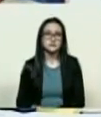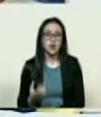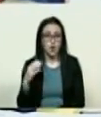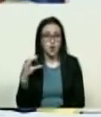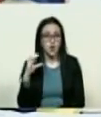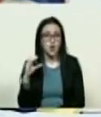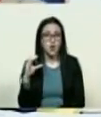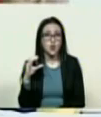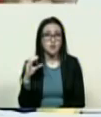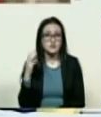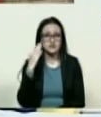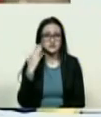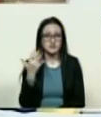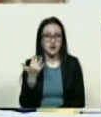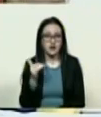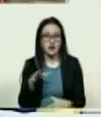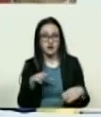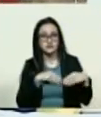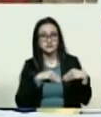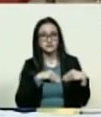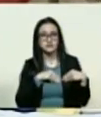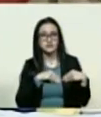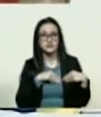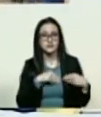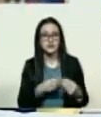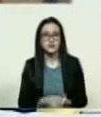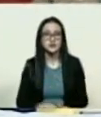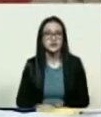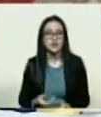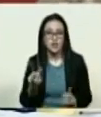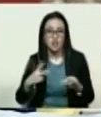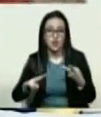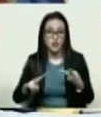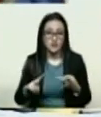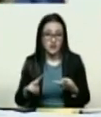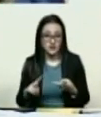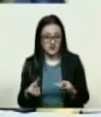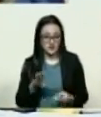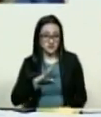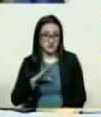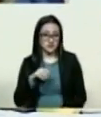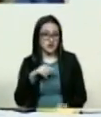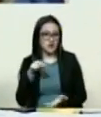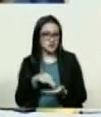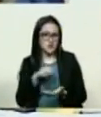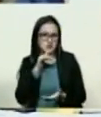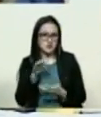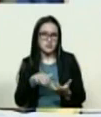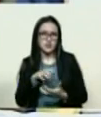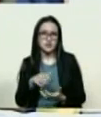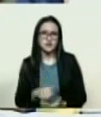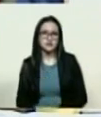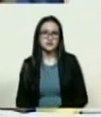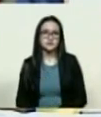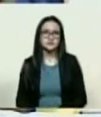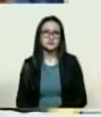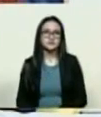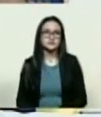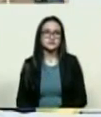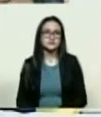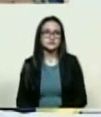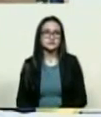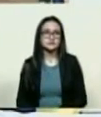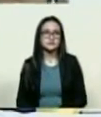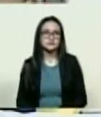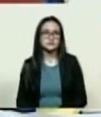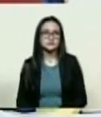tú sabes que tienen, le aceptan la doble nacionalidad sin ningún tipo de problema. Entonces, es un